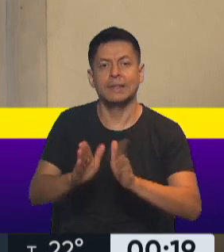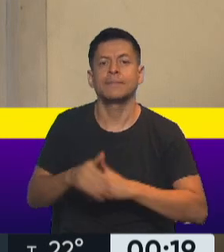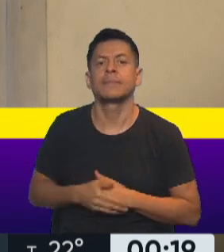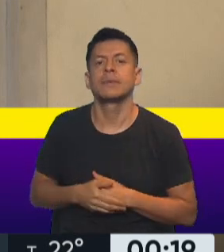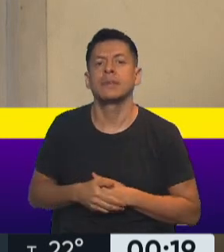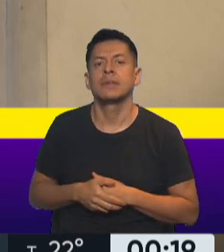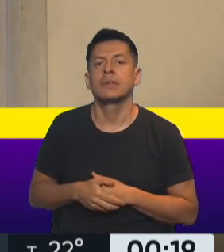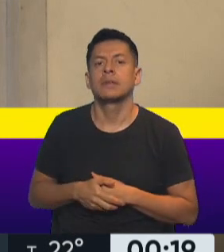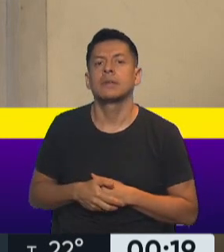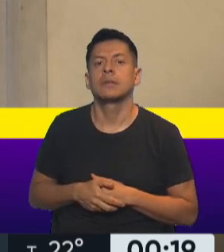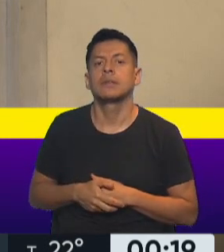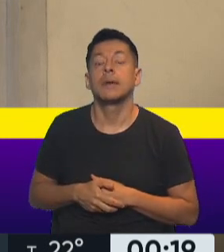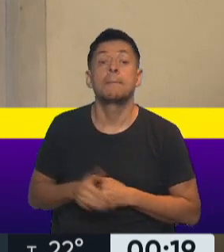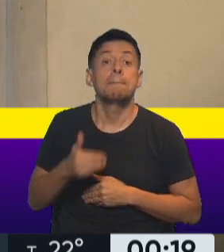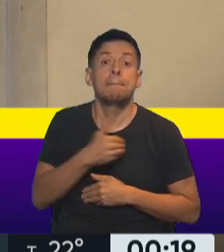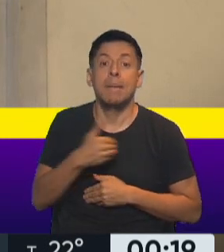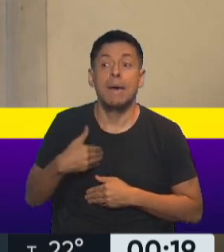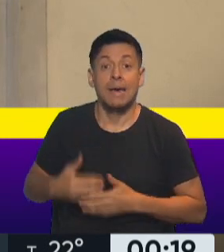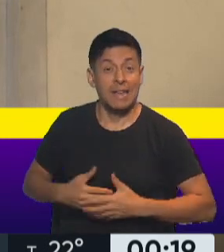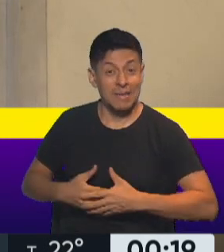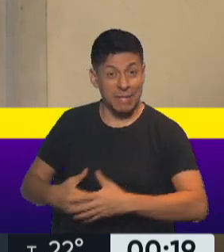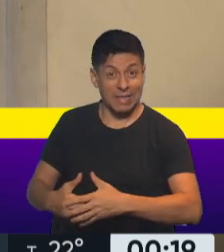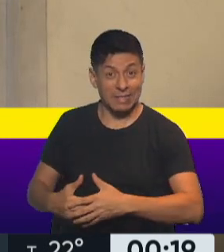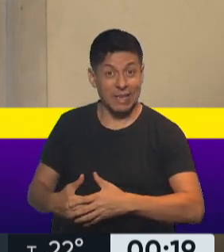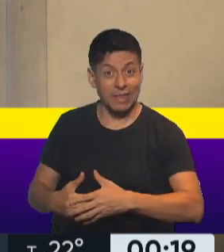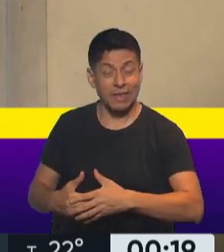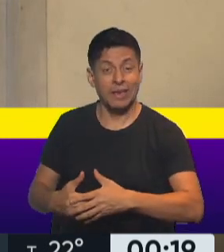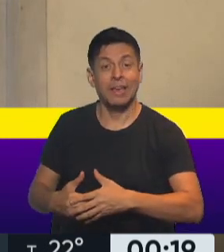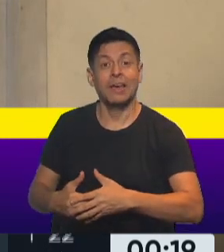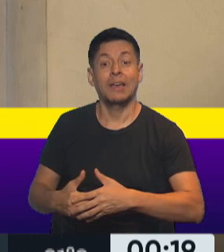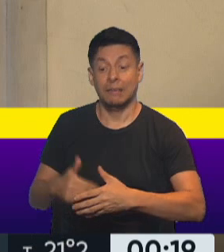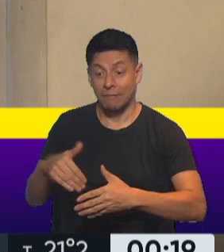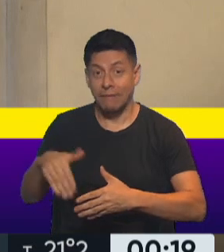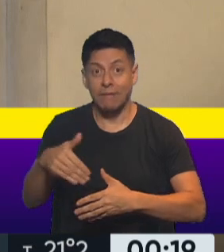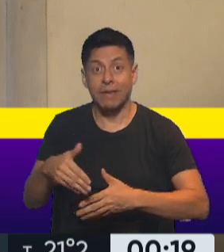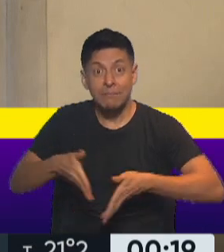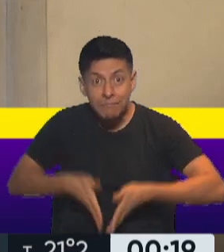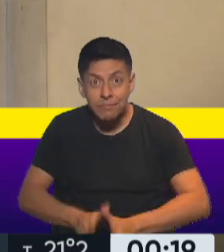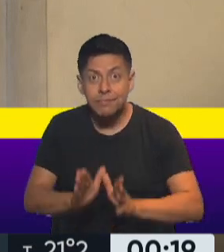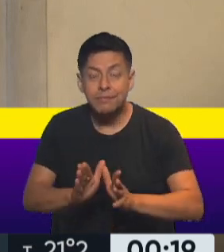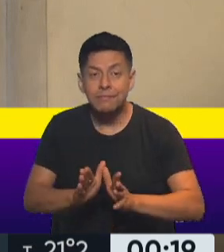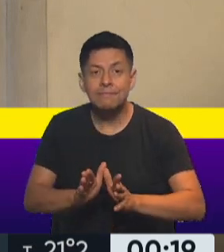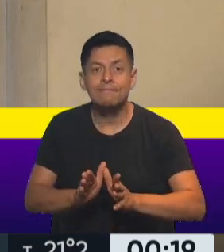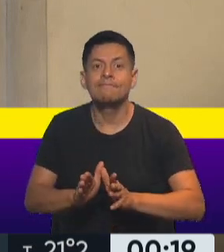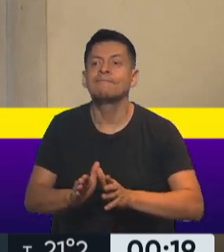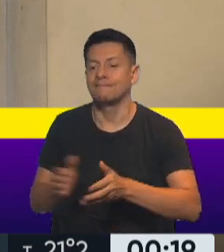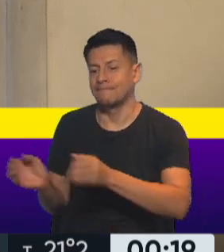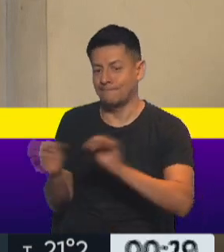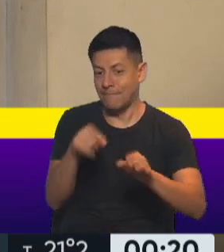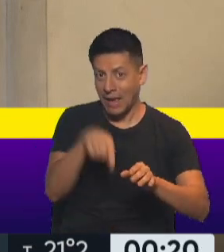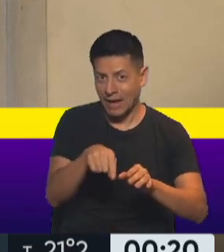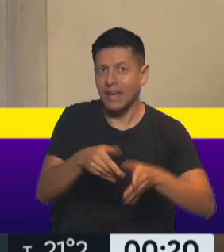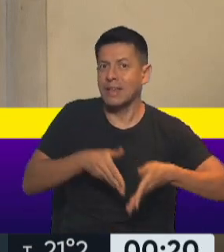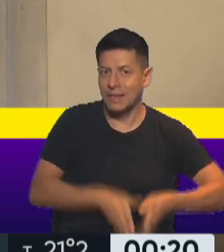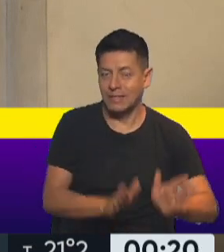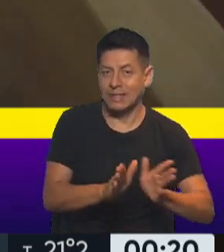trasladaron cuando mi mamá todavía estaba embarazada de mí y iba a empezar con el trabajo de parto para que yo naciera. Estuvimos